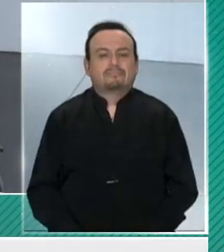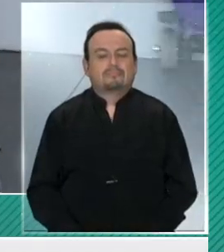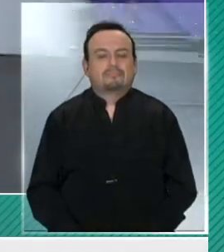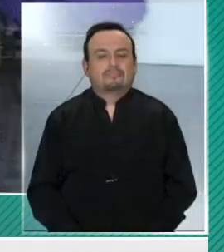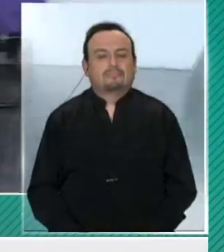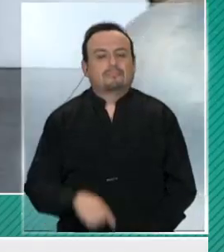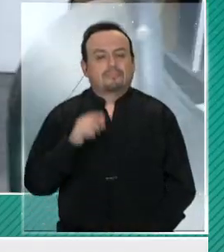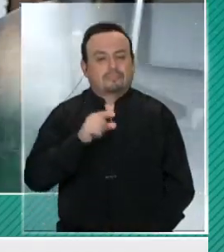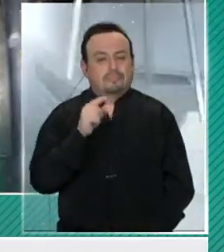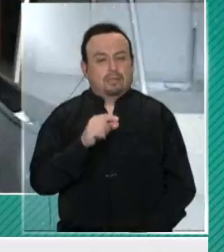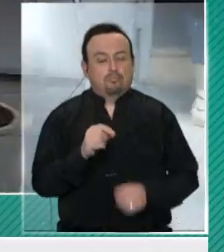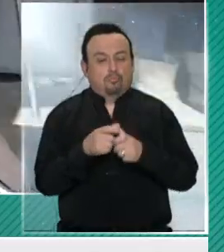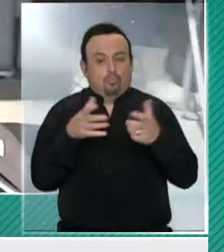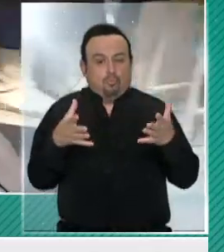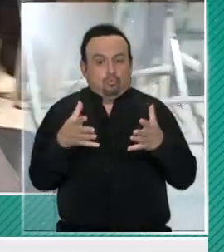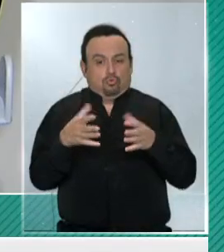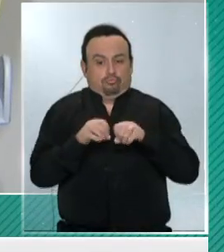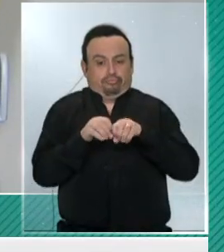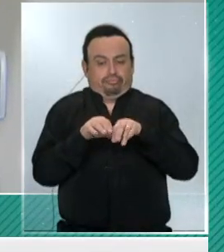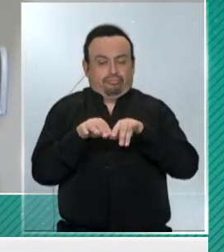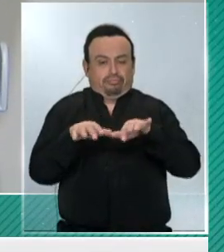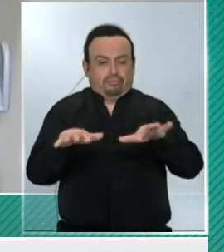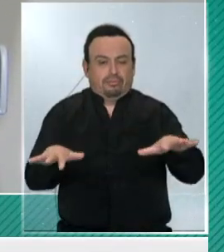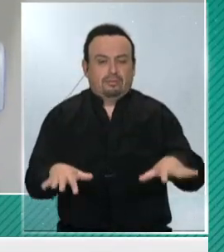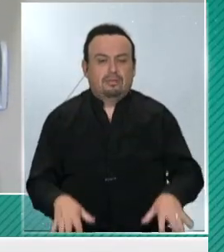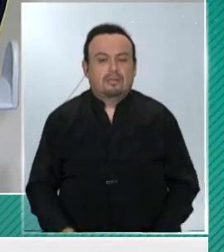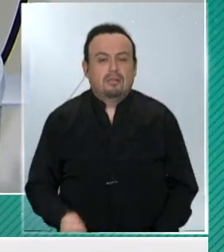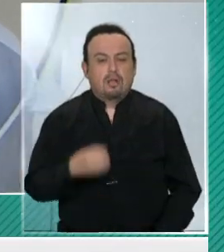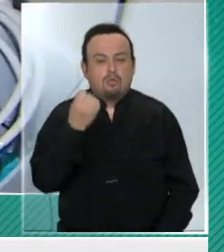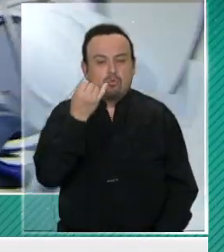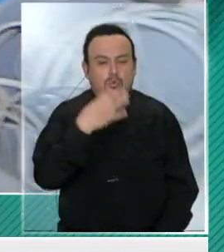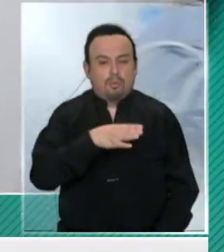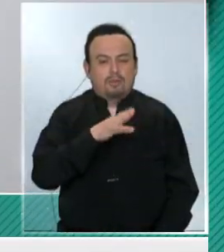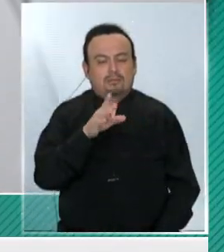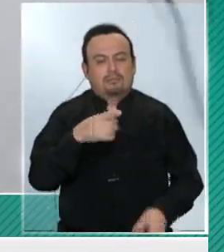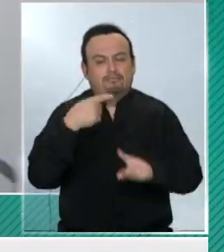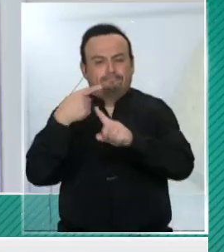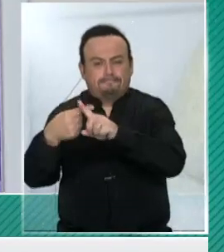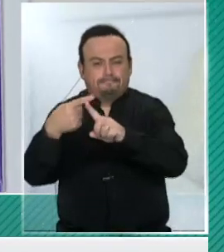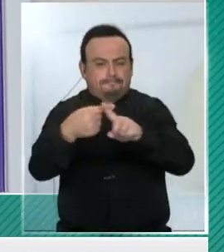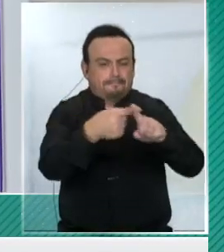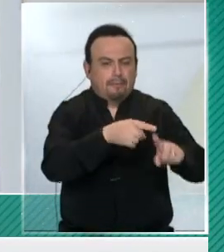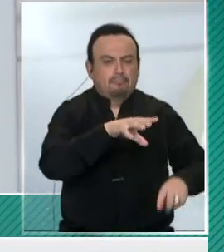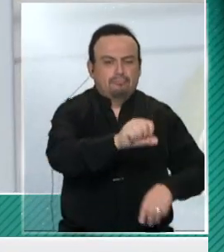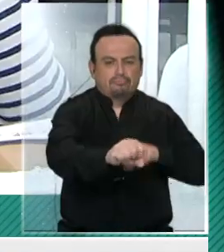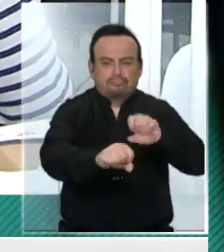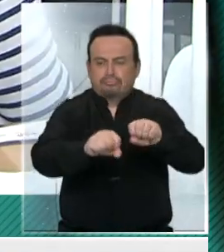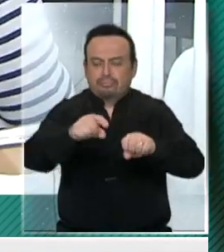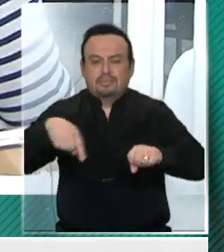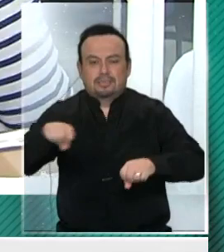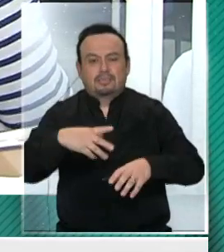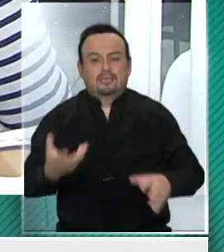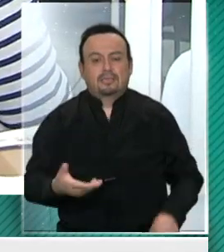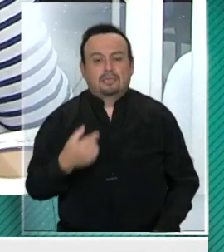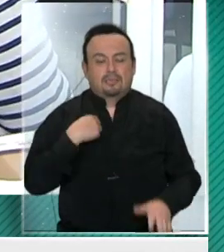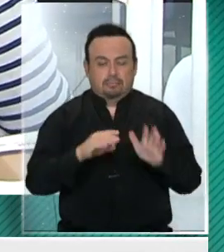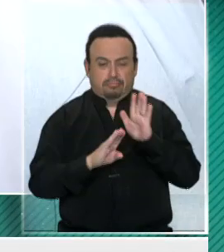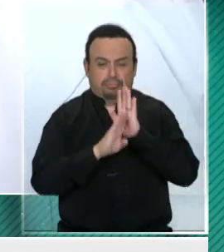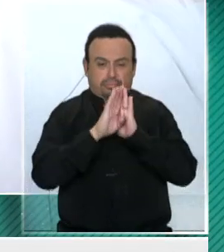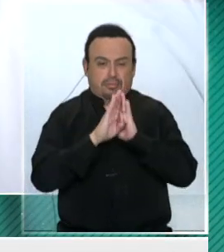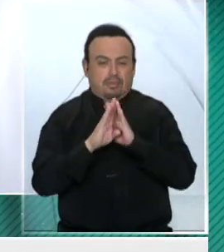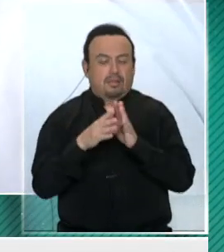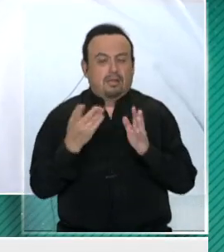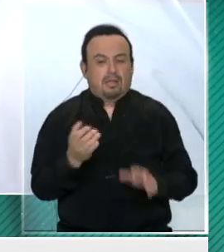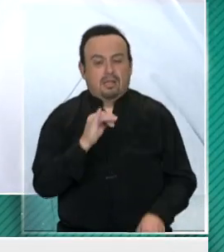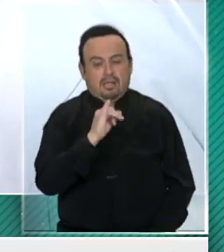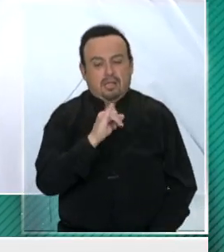este aumento de virus, sobre todo se debe a base de influenza A, ese es como el que predomina. Nuestro pico habitual de